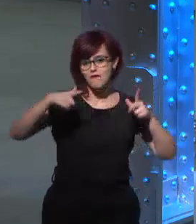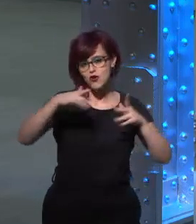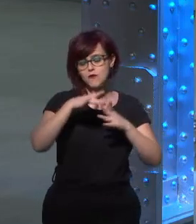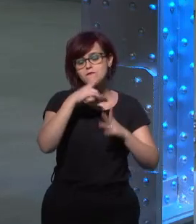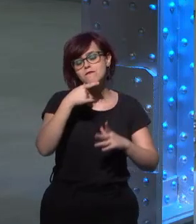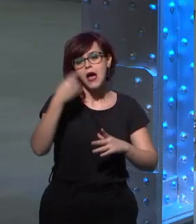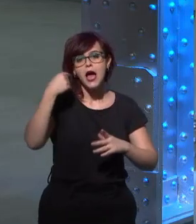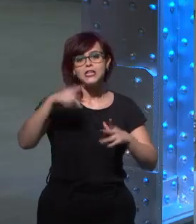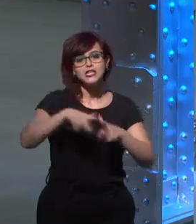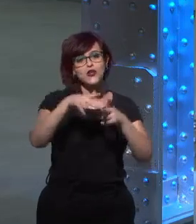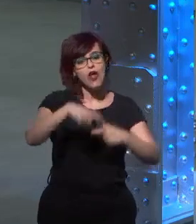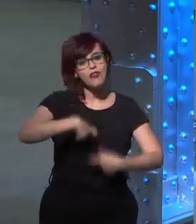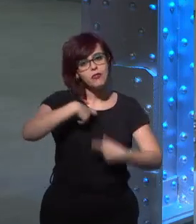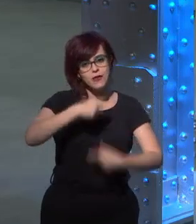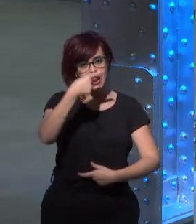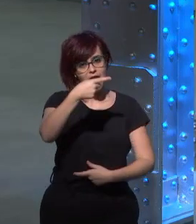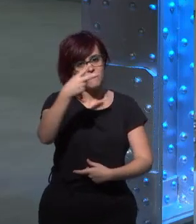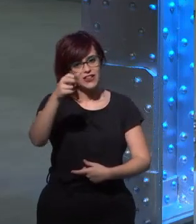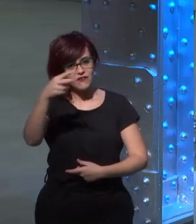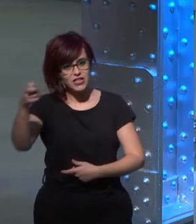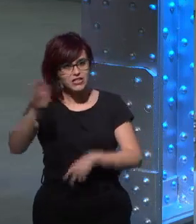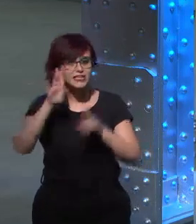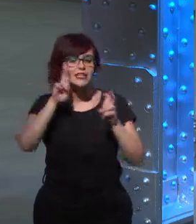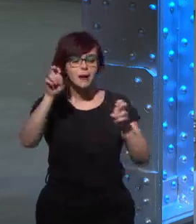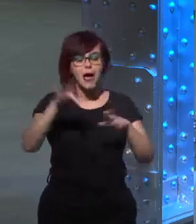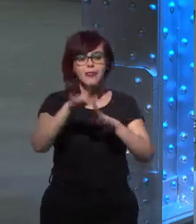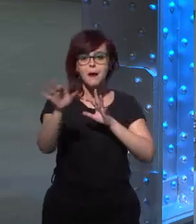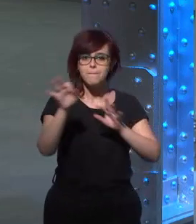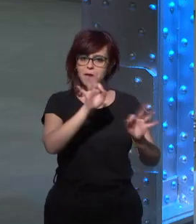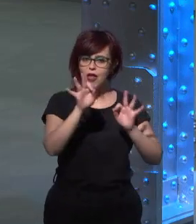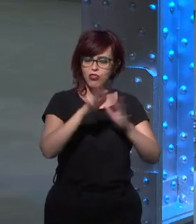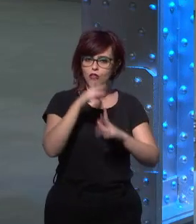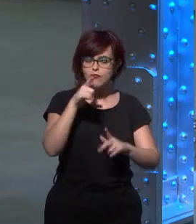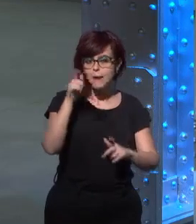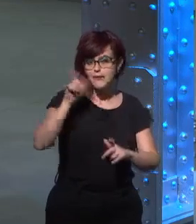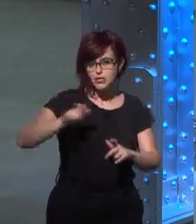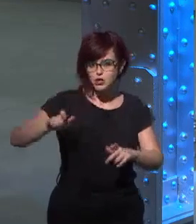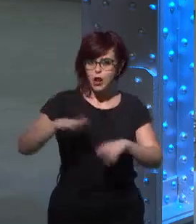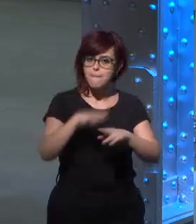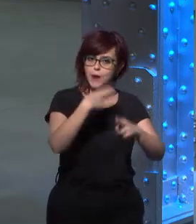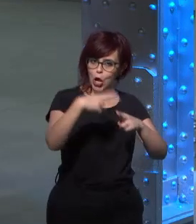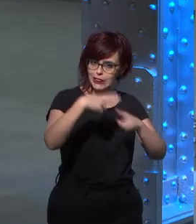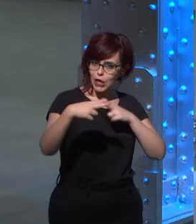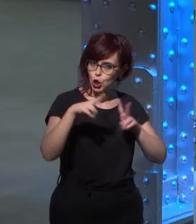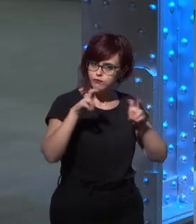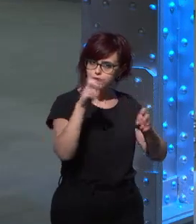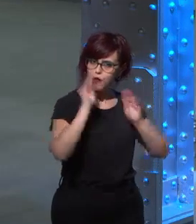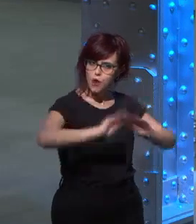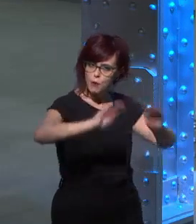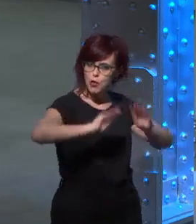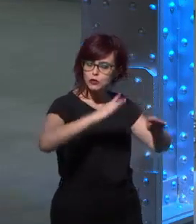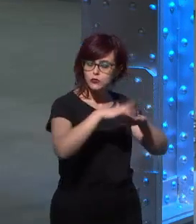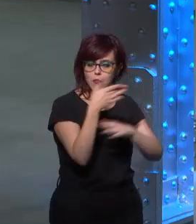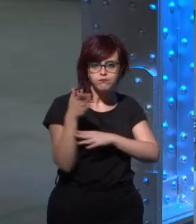su proyecto sobre la preparación profesional de nuevos políticos y de nuevas generaciones de políticos, quiere analizar